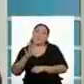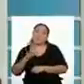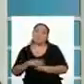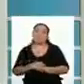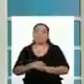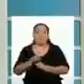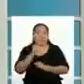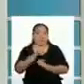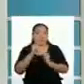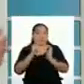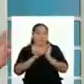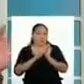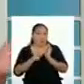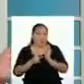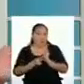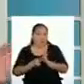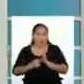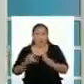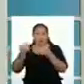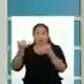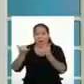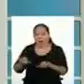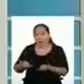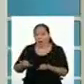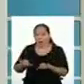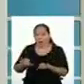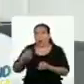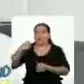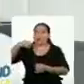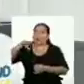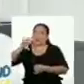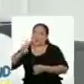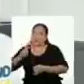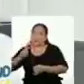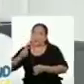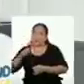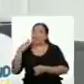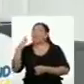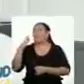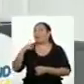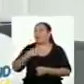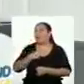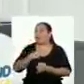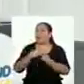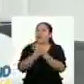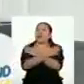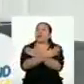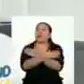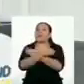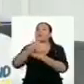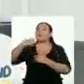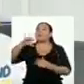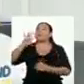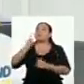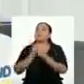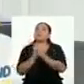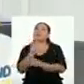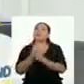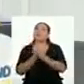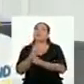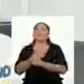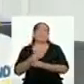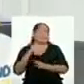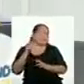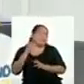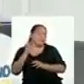¿Eso significa que este año tienes o tendrás 16? Tendré, profe. Mi cumpleaños es el 19 de septiembre. Signos